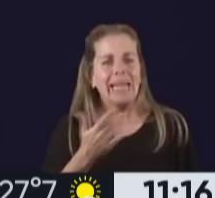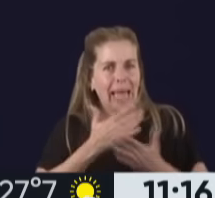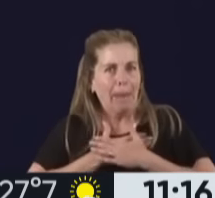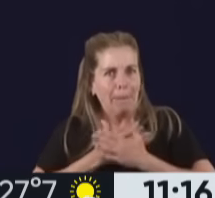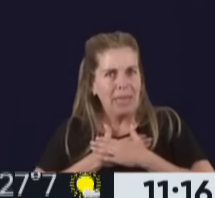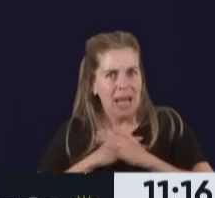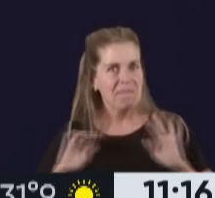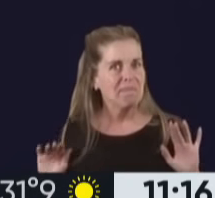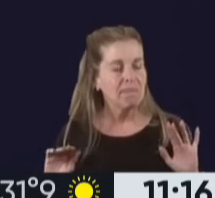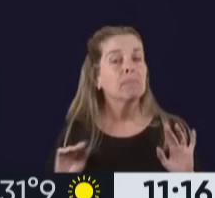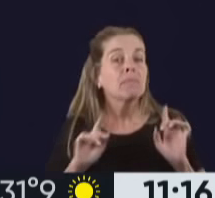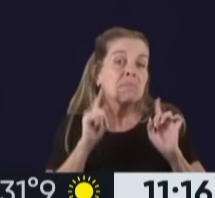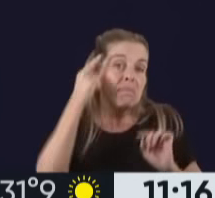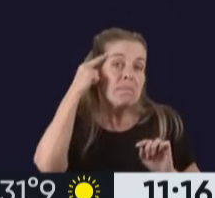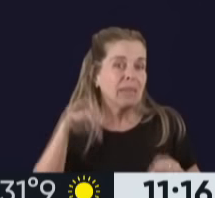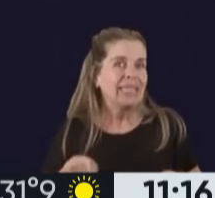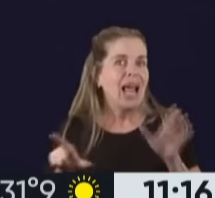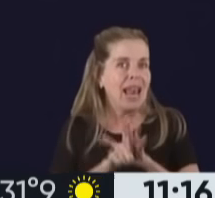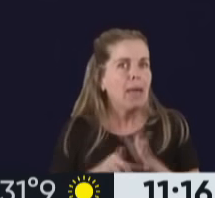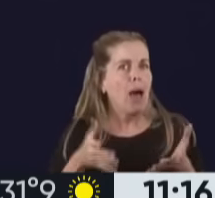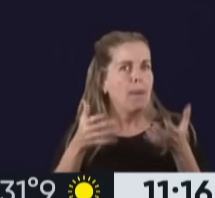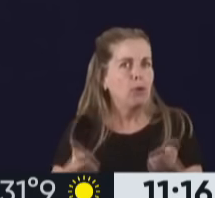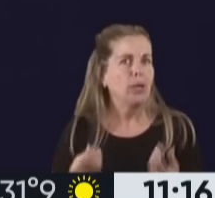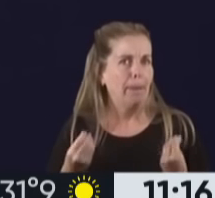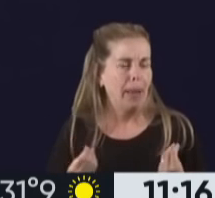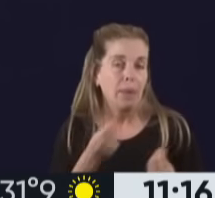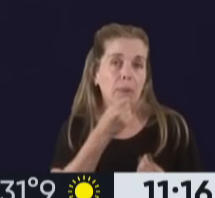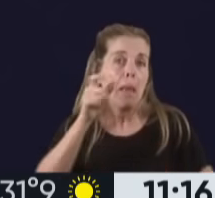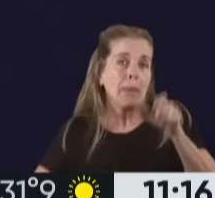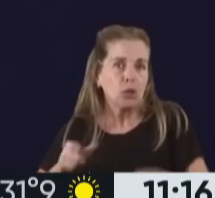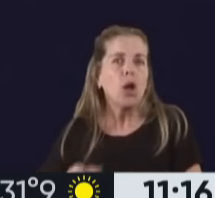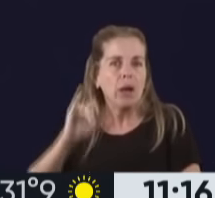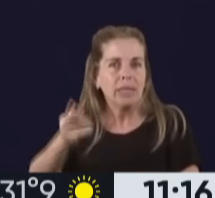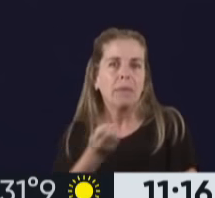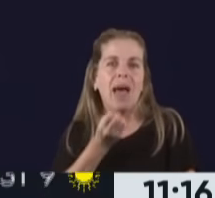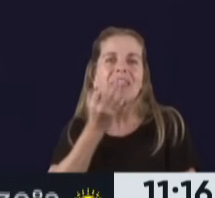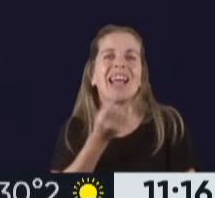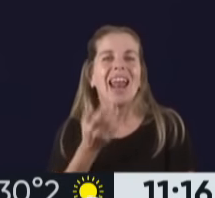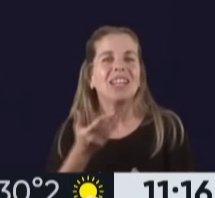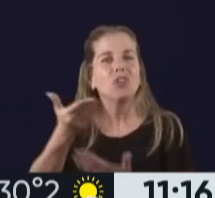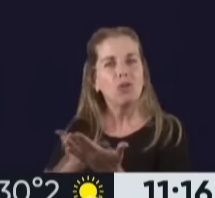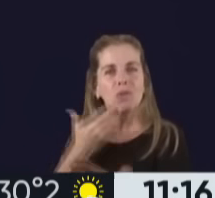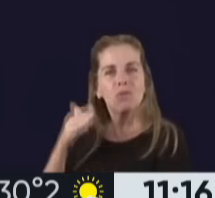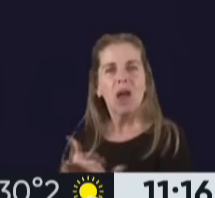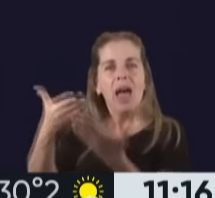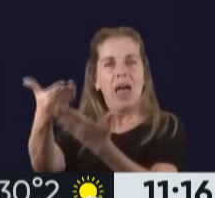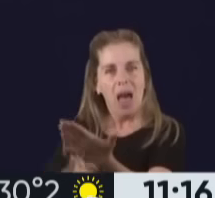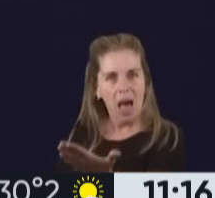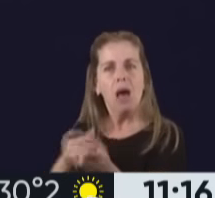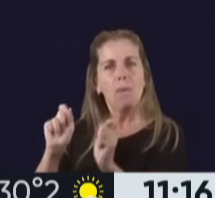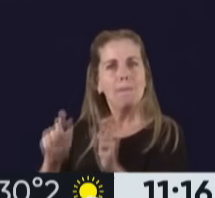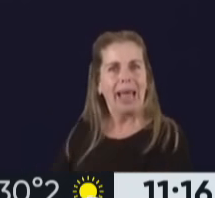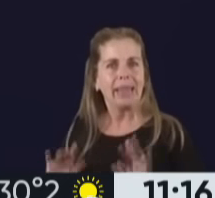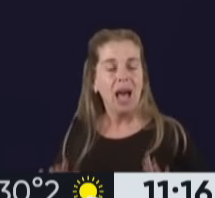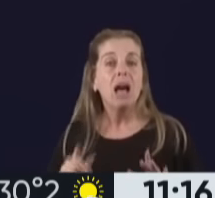va a impulsar la inversión porque los fondos que los argentinos ingresen al sistema va a desarrollar el mercado de capitales. En cualquier país de